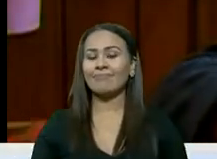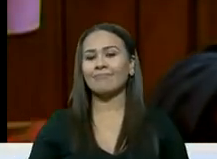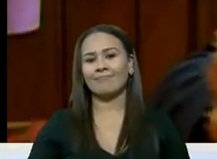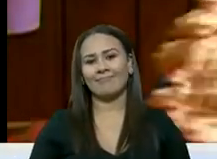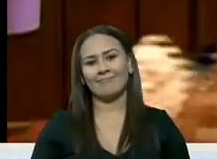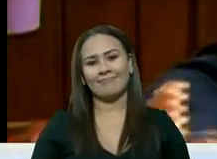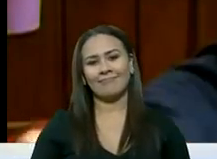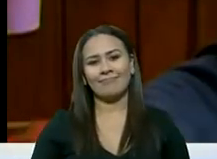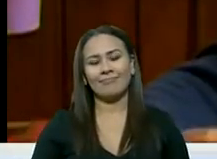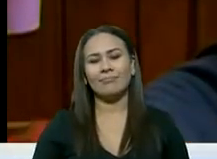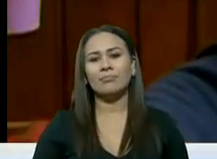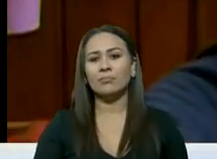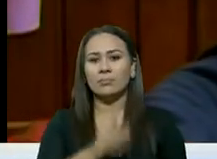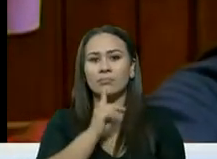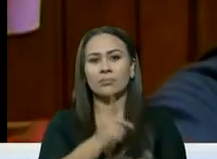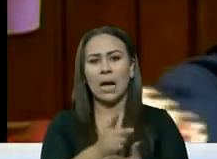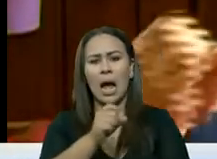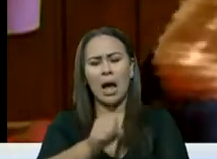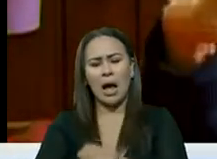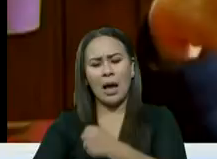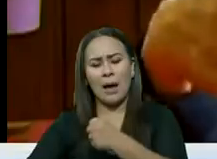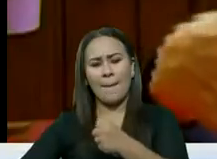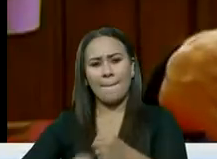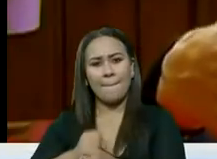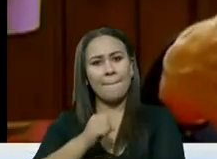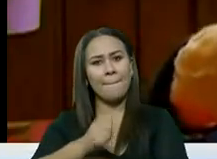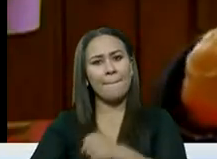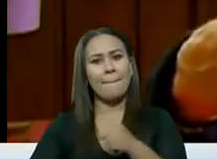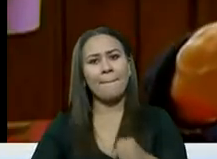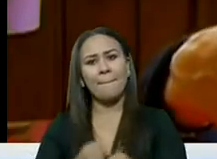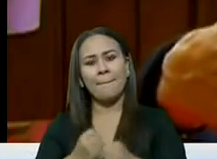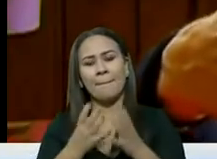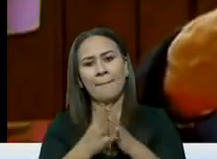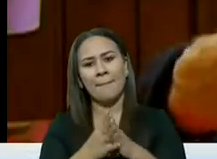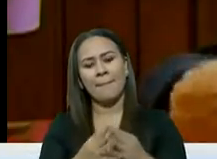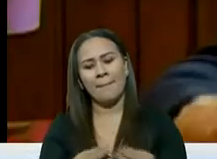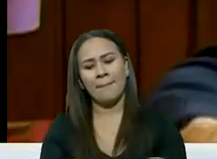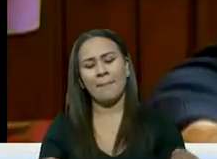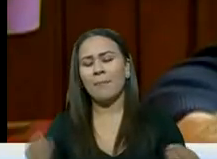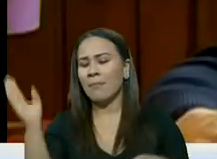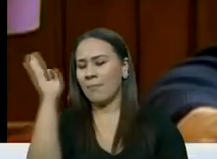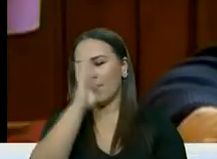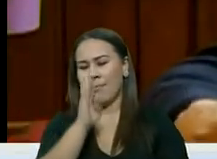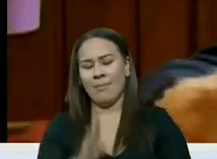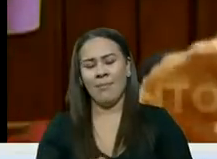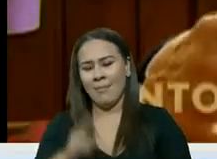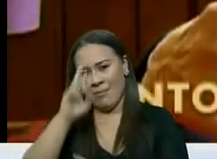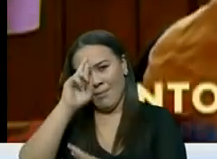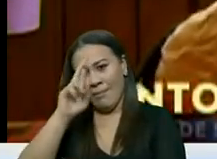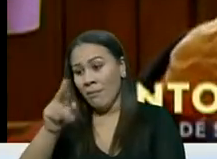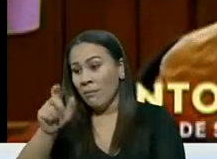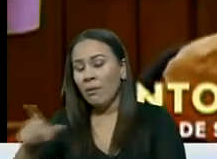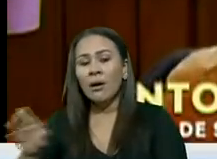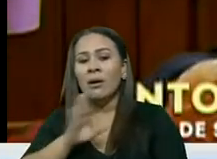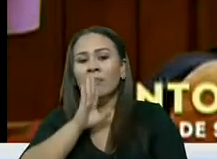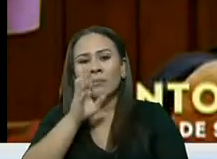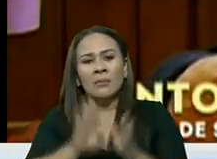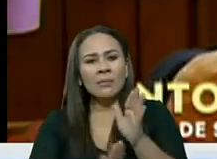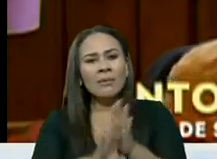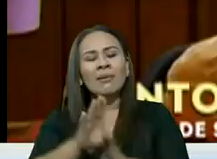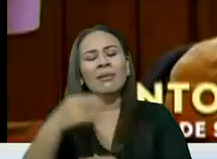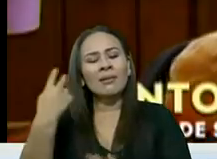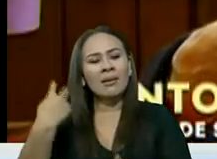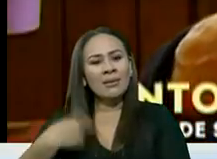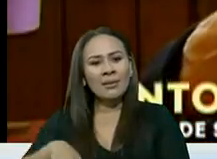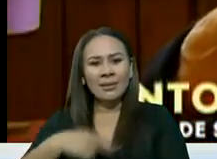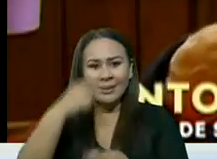grandeza. Tantos años de hacienda no habían apagado ese sentido de dignidad de nuestra gente, y ahora la fiesta de Reyes